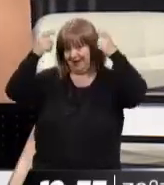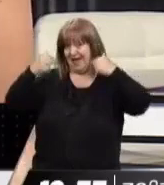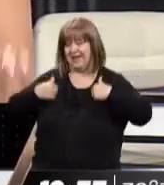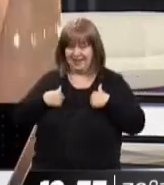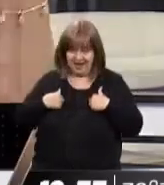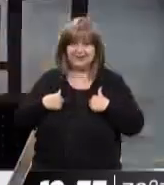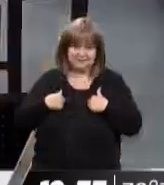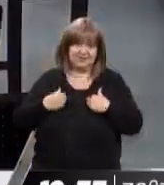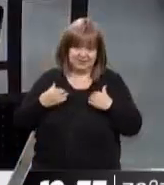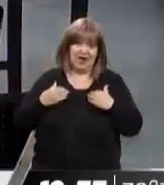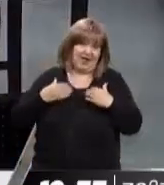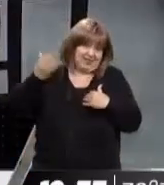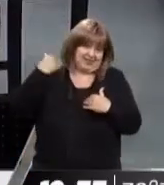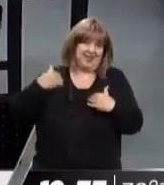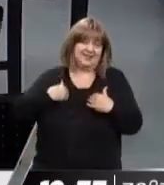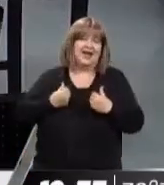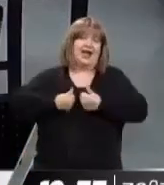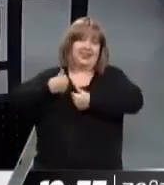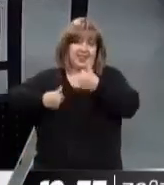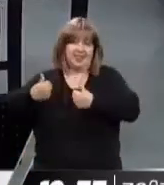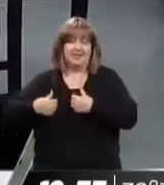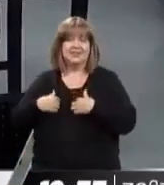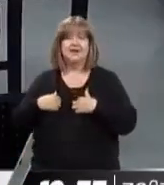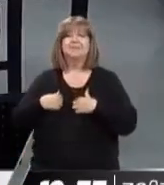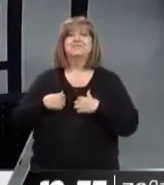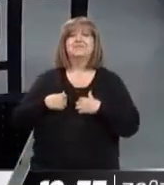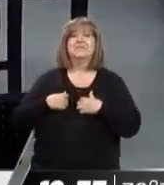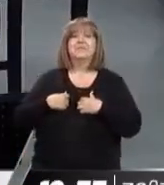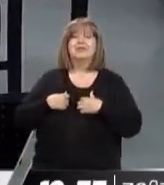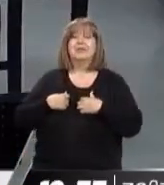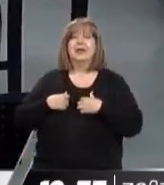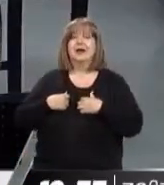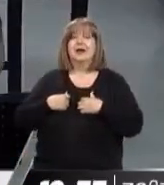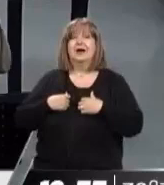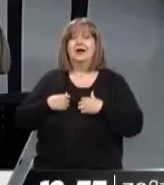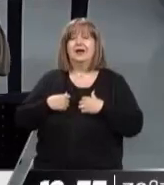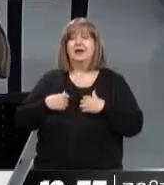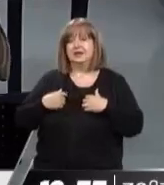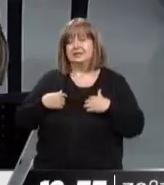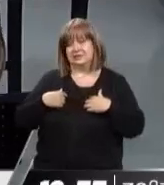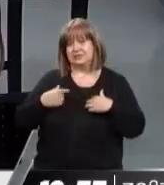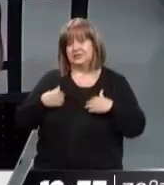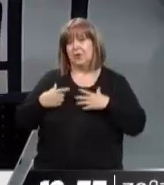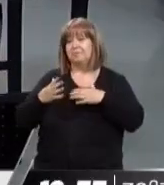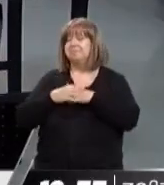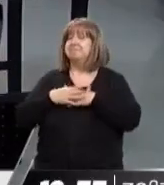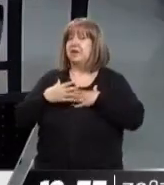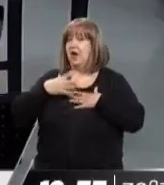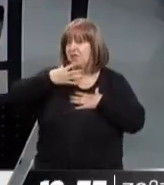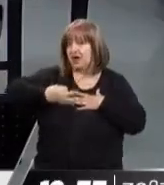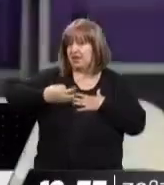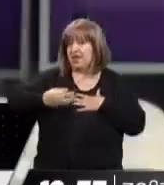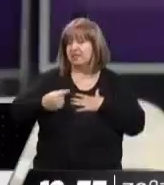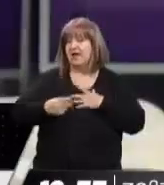haga autorreferencial la cosa, pero bueno, uno por allí no puedo hacerlo, es no puedo estar ajena. Ahí. Claro, no puedo estar ajena a esto. Y es verdad